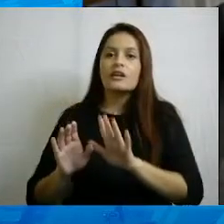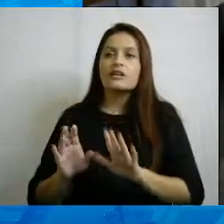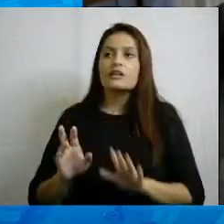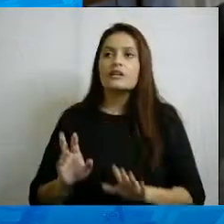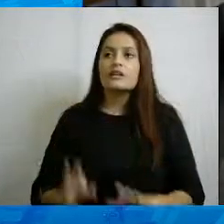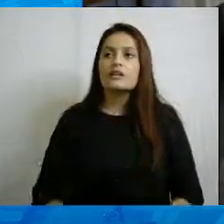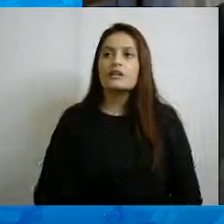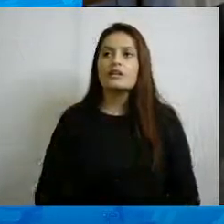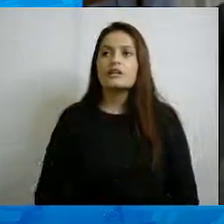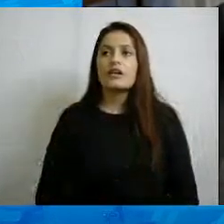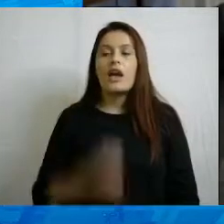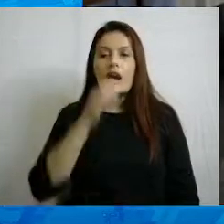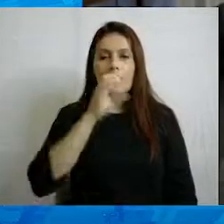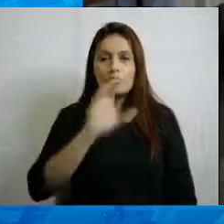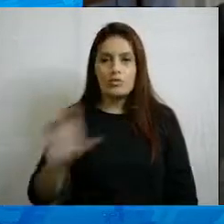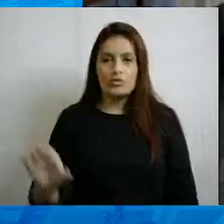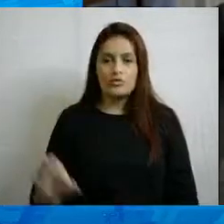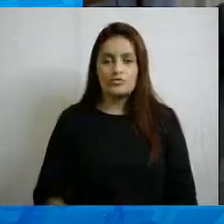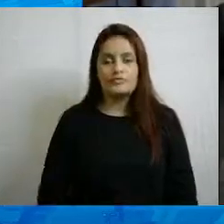residencial en las zonas rurales.